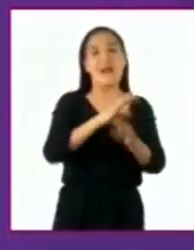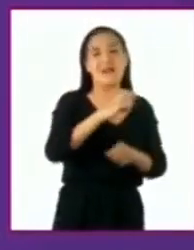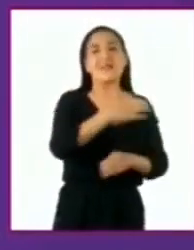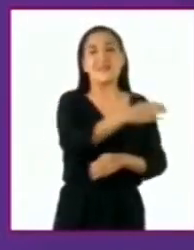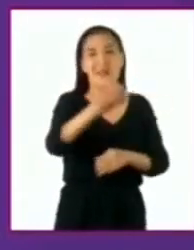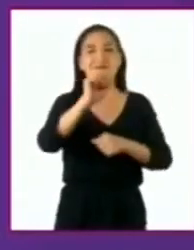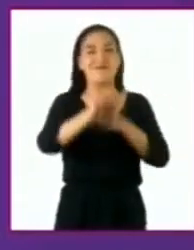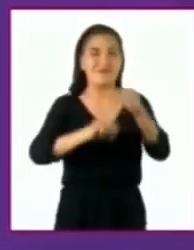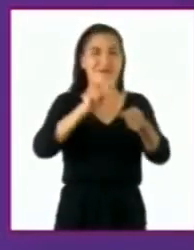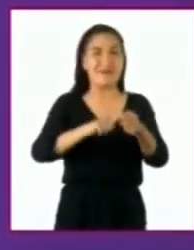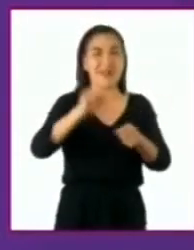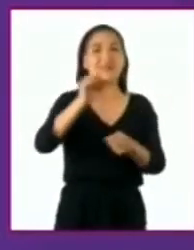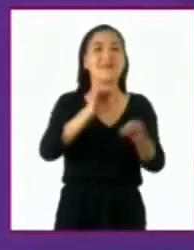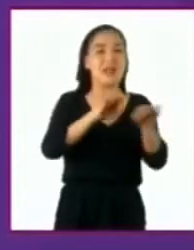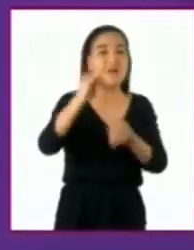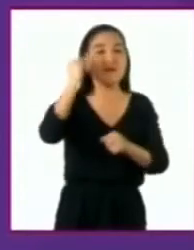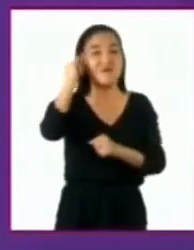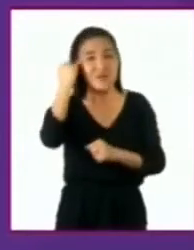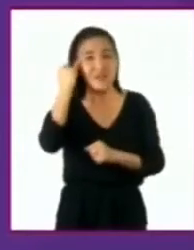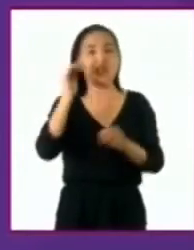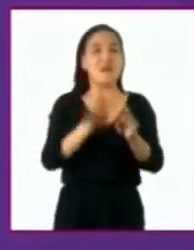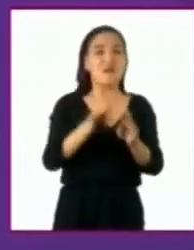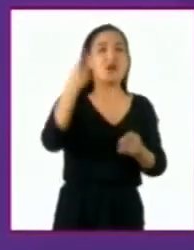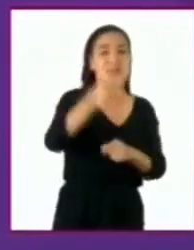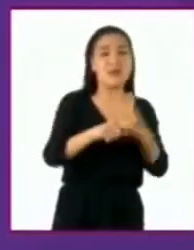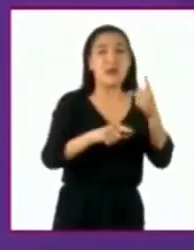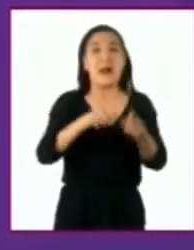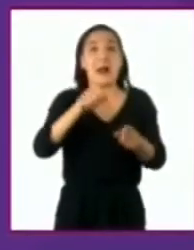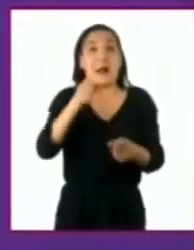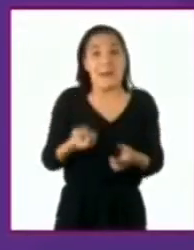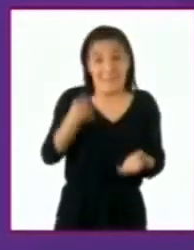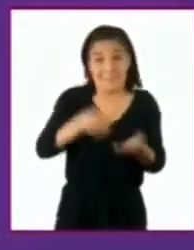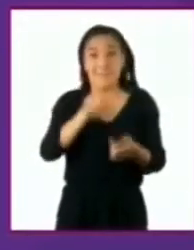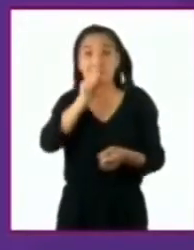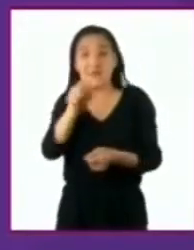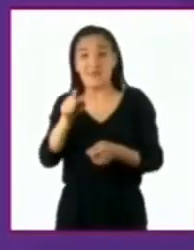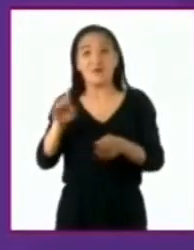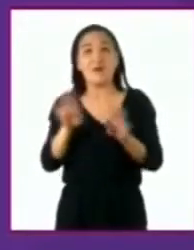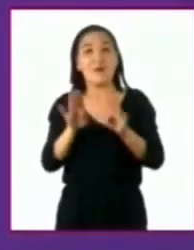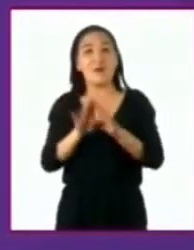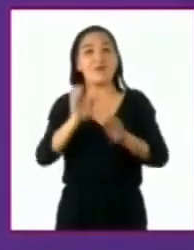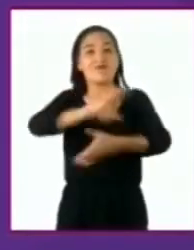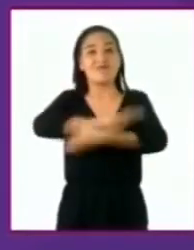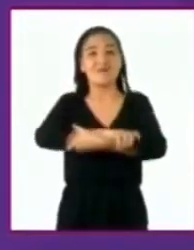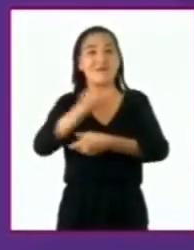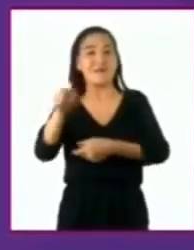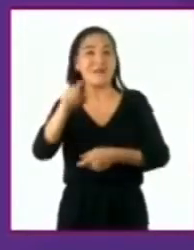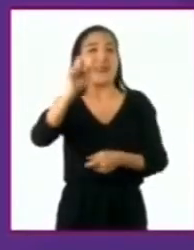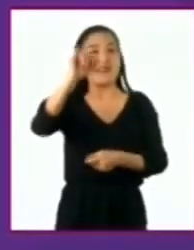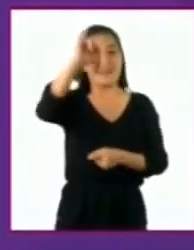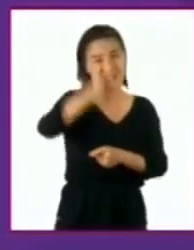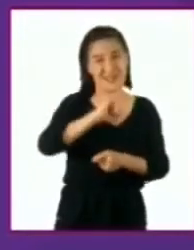de sus propias autoridades indígenas que siguieron en sus puestos.